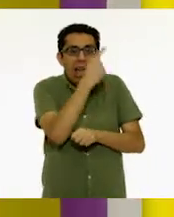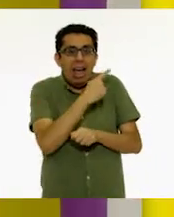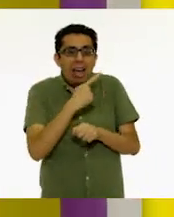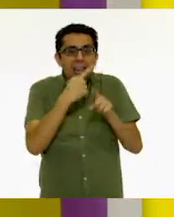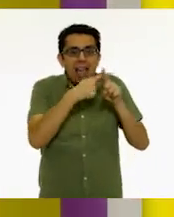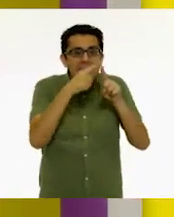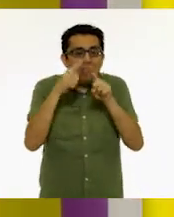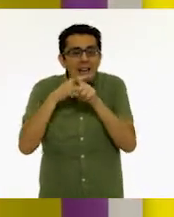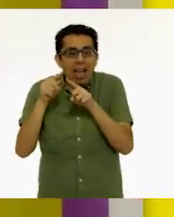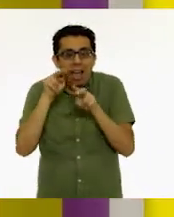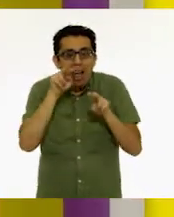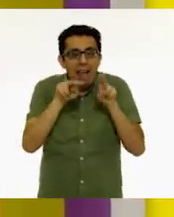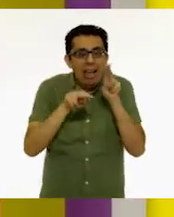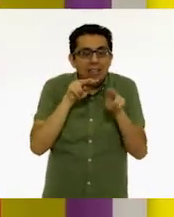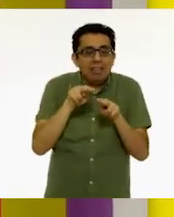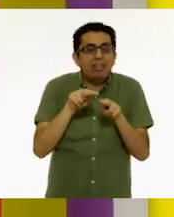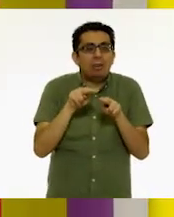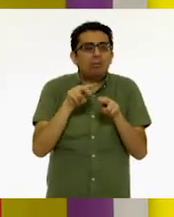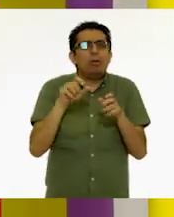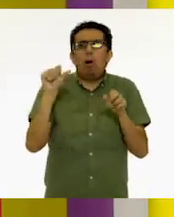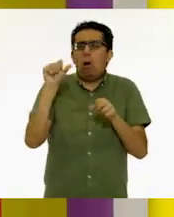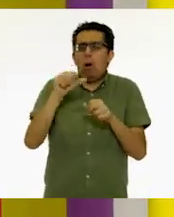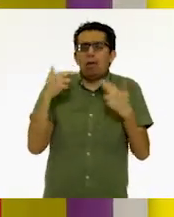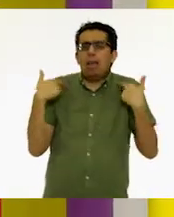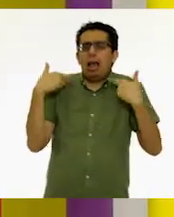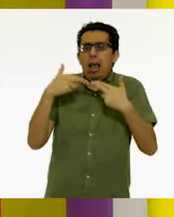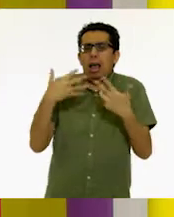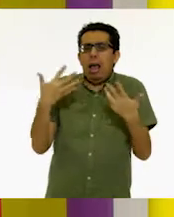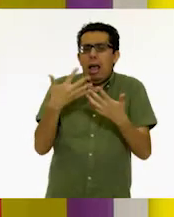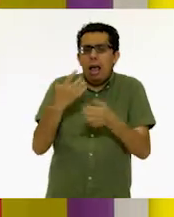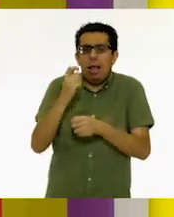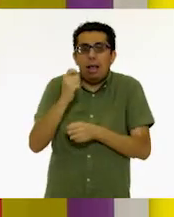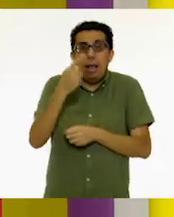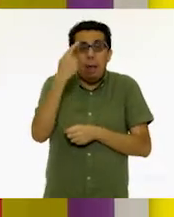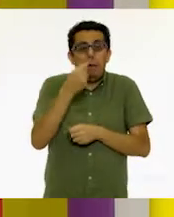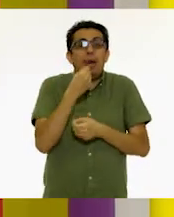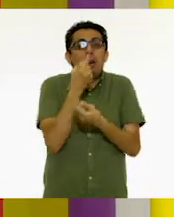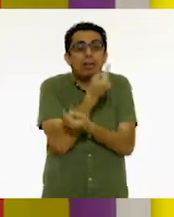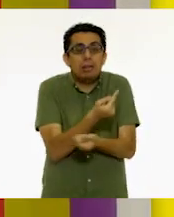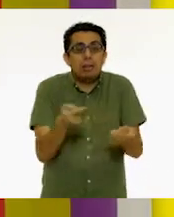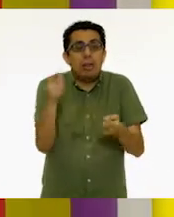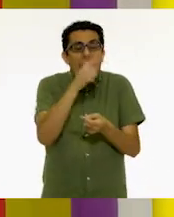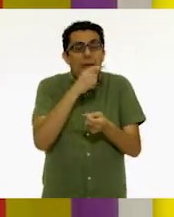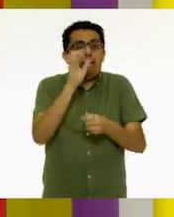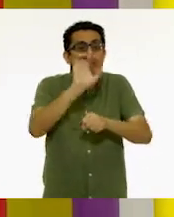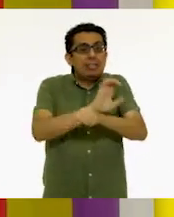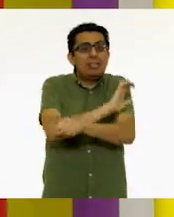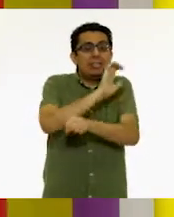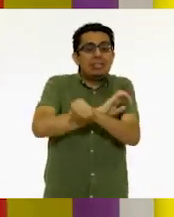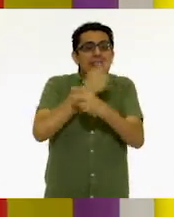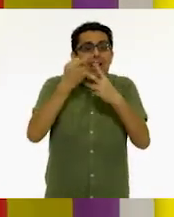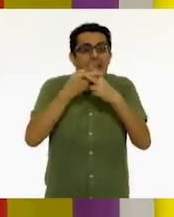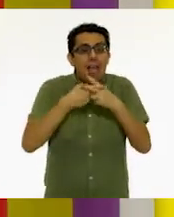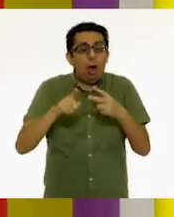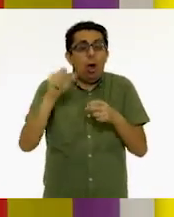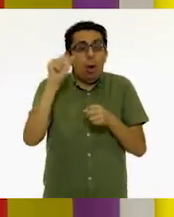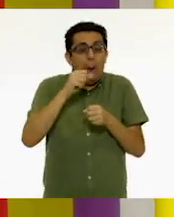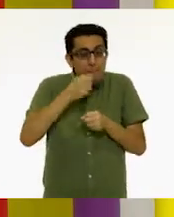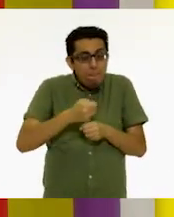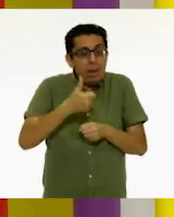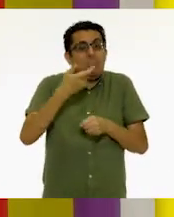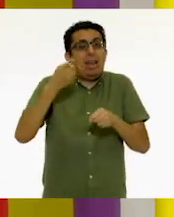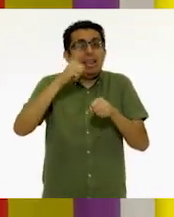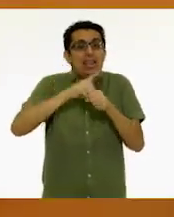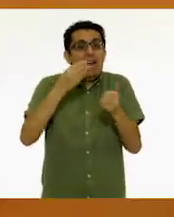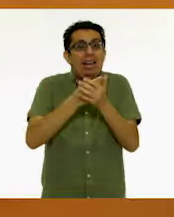Oiga, maestra, ¿pero qué vamos a hacer en nuestra clase del día de hoy para que las niñas y los niños empiecen con mucha energía este primer día de clase de